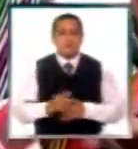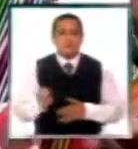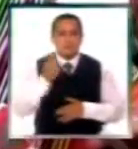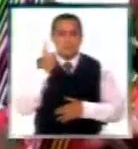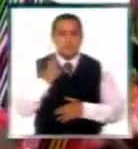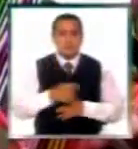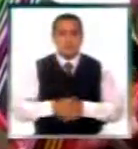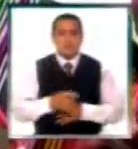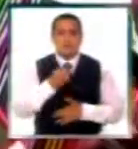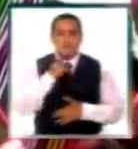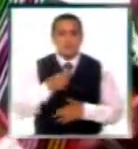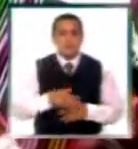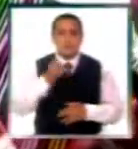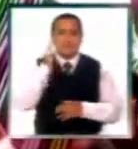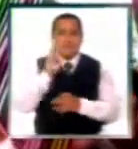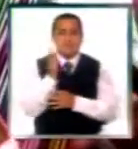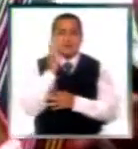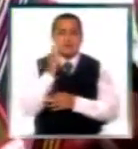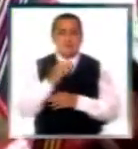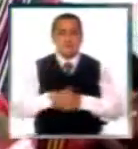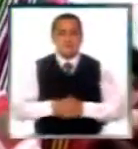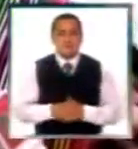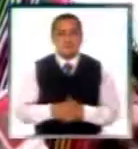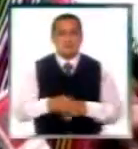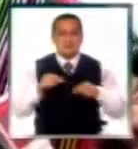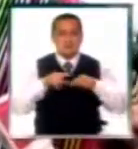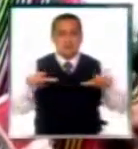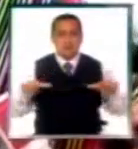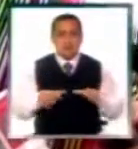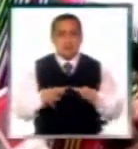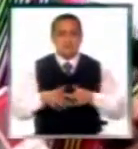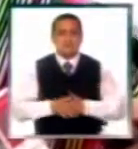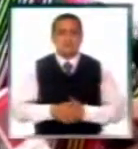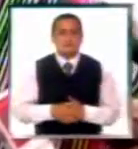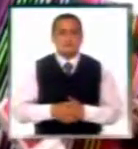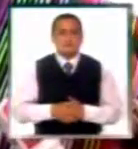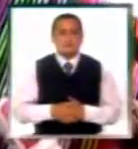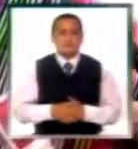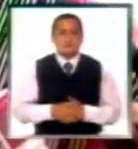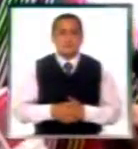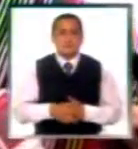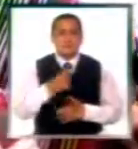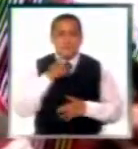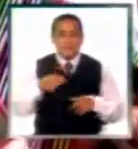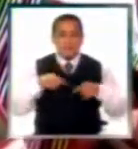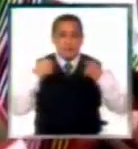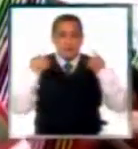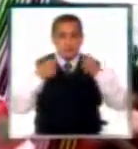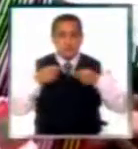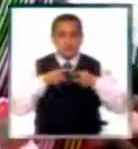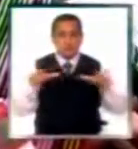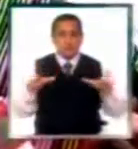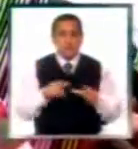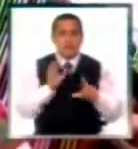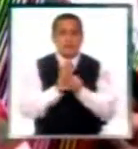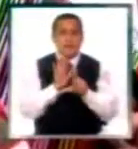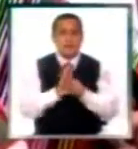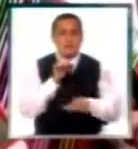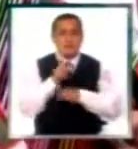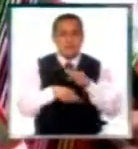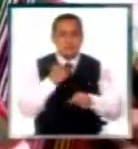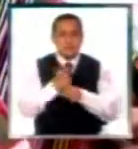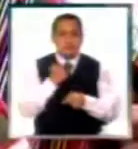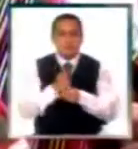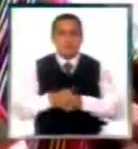primero, decretar el estado de emergencia en este distrito a fin de que haya una cobertura legal para las